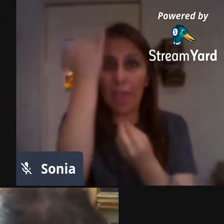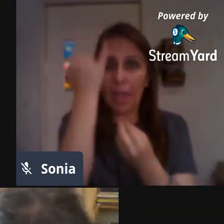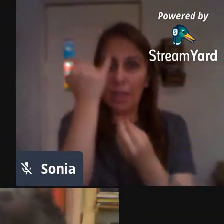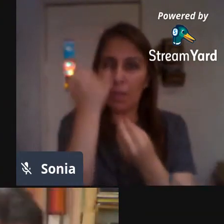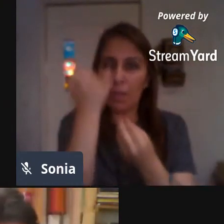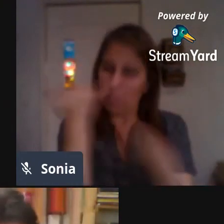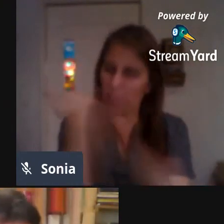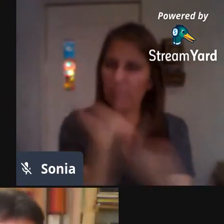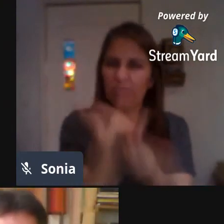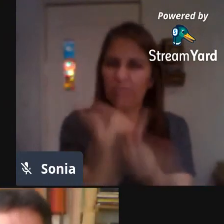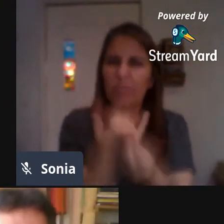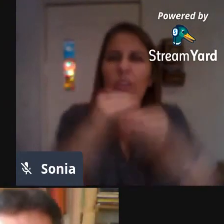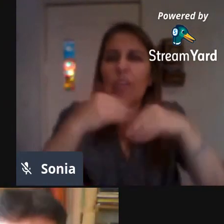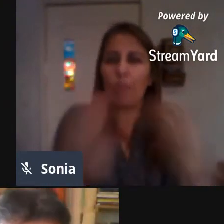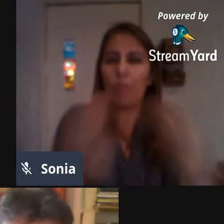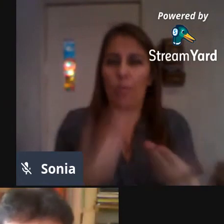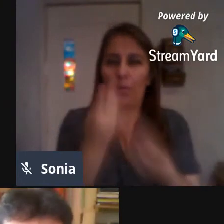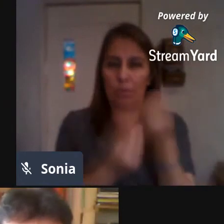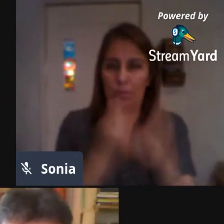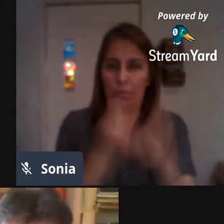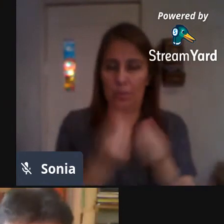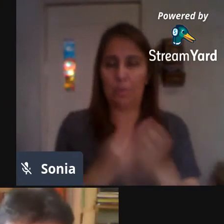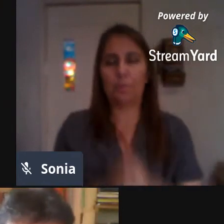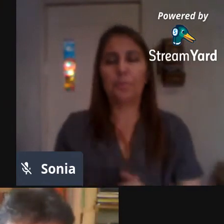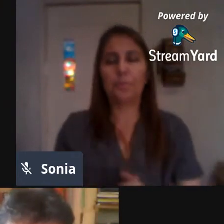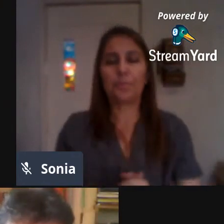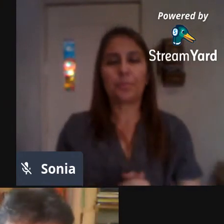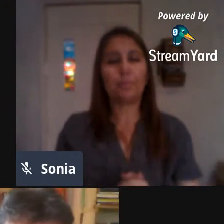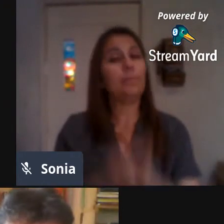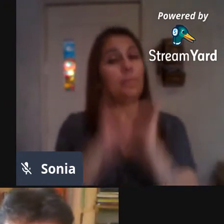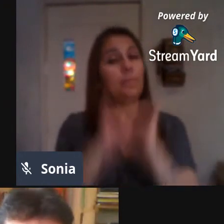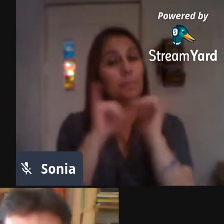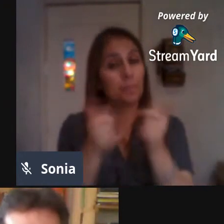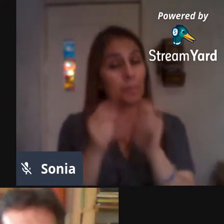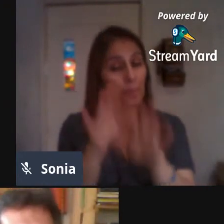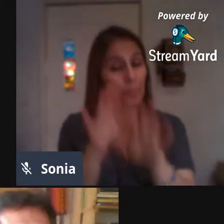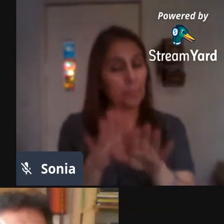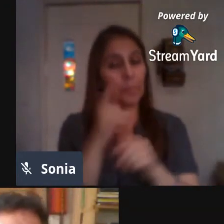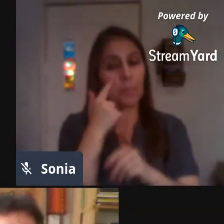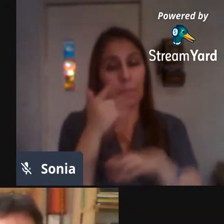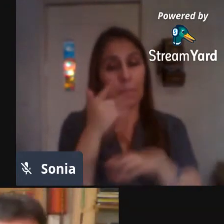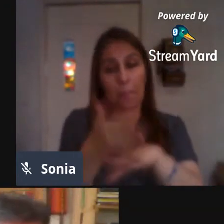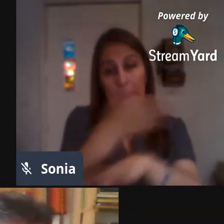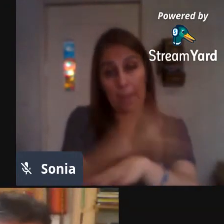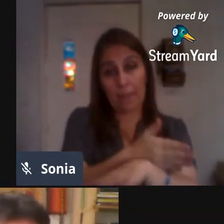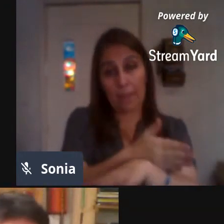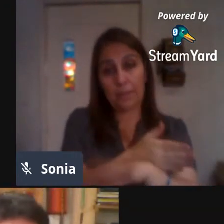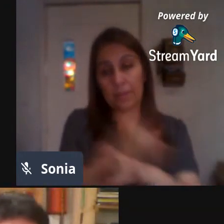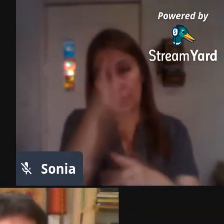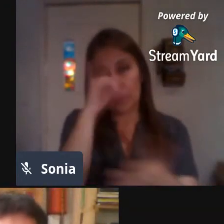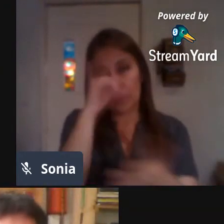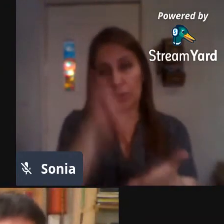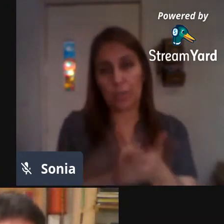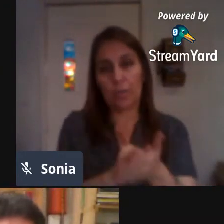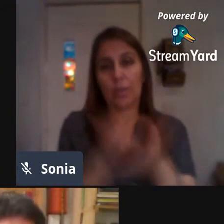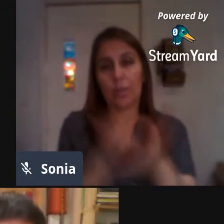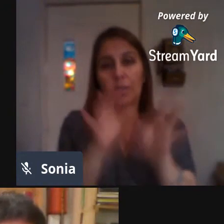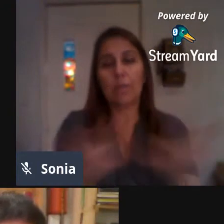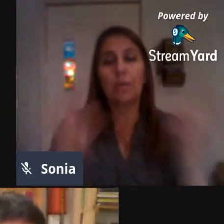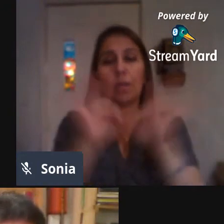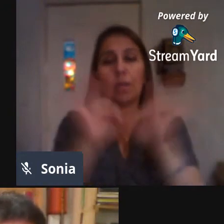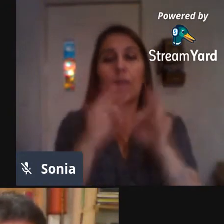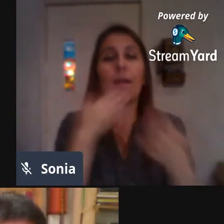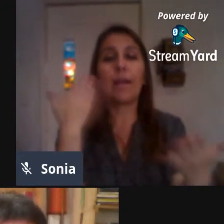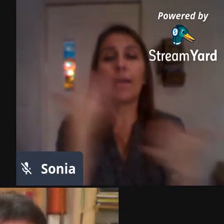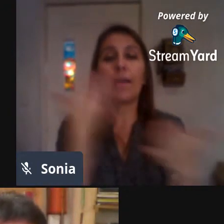bueno se hace si les parece vale la pena personas que han permitido este